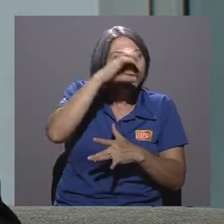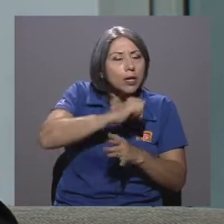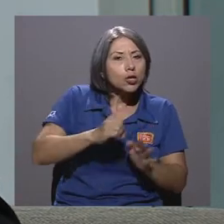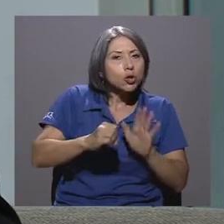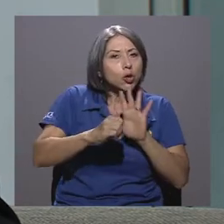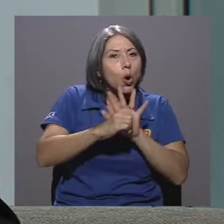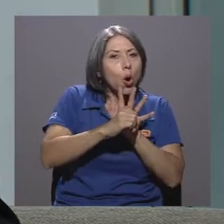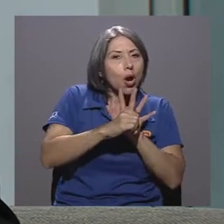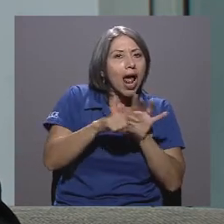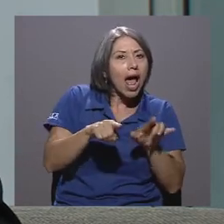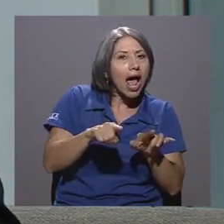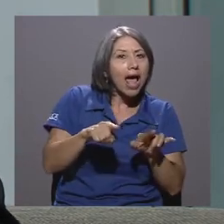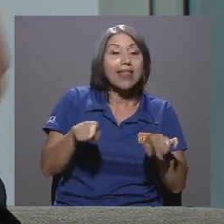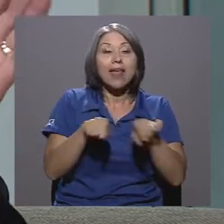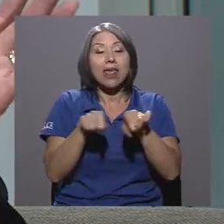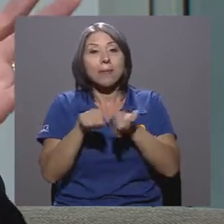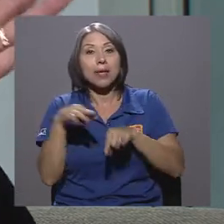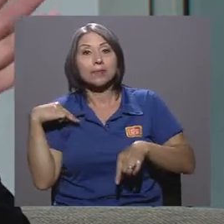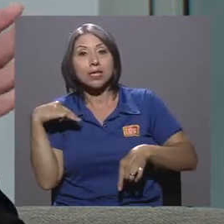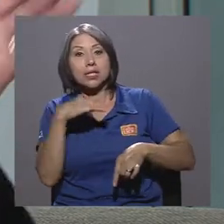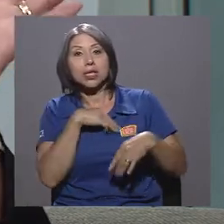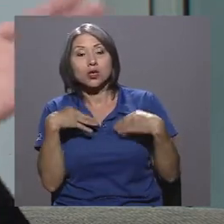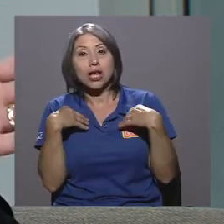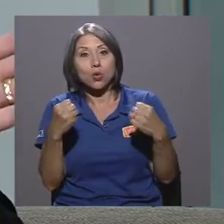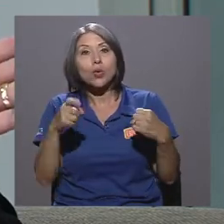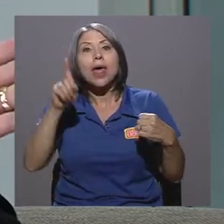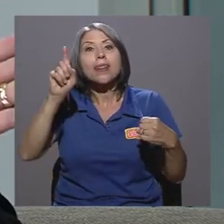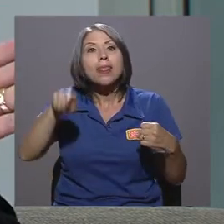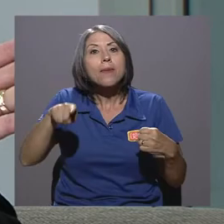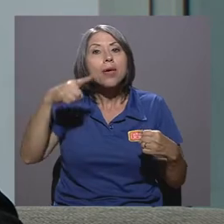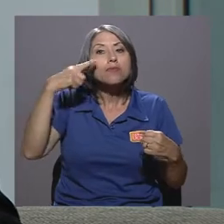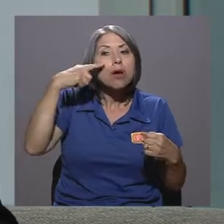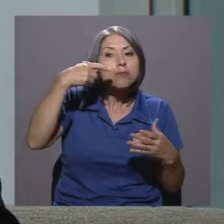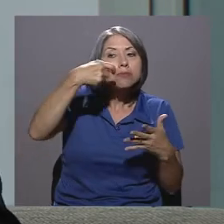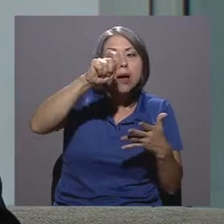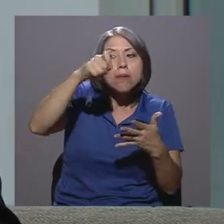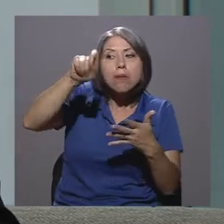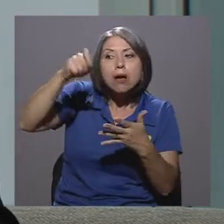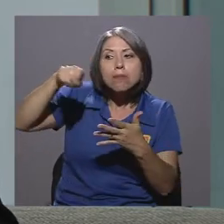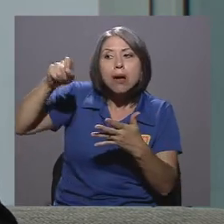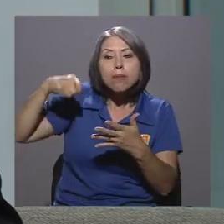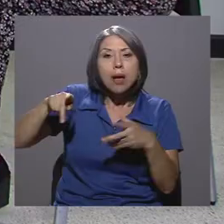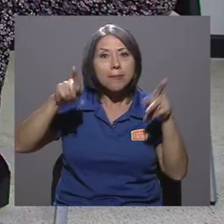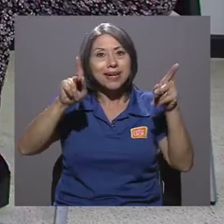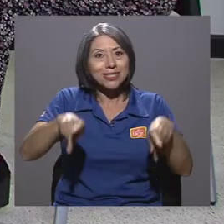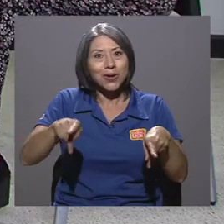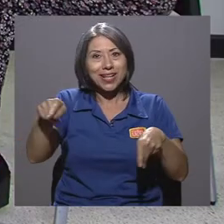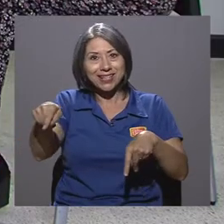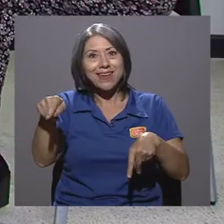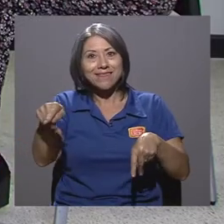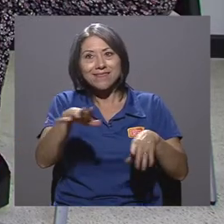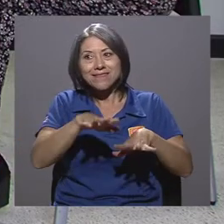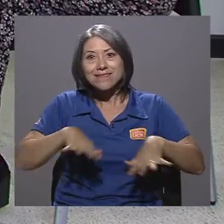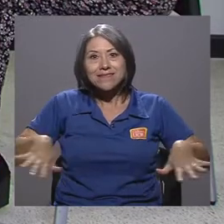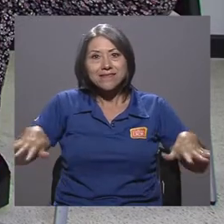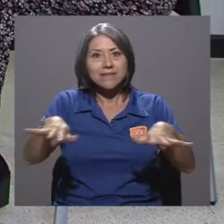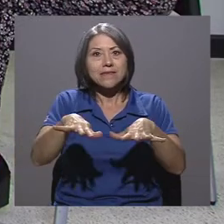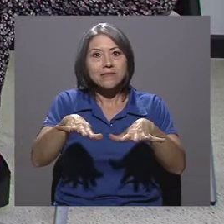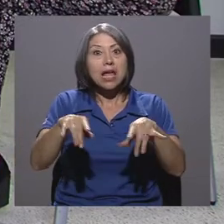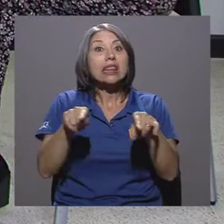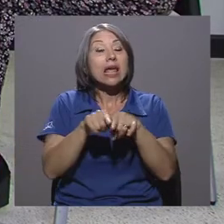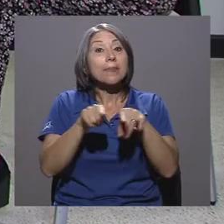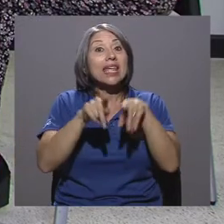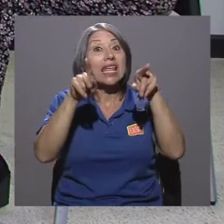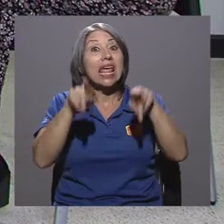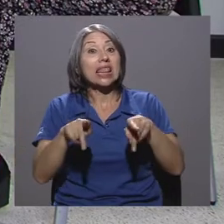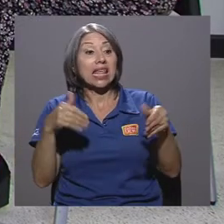Ministerio de Salud debe hacer el levantamiento de las personas que vienen ahí y muy importante el tema de la gente que venía